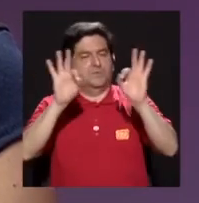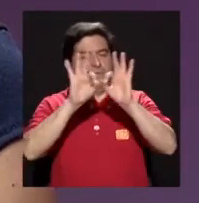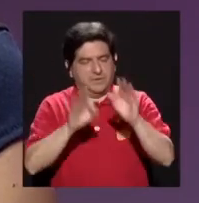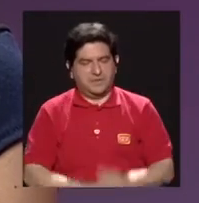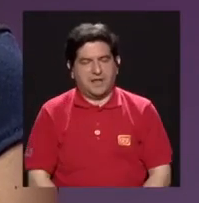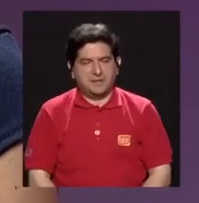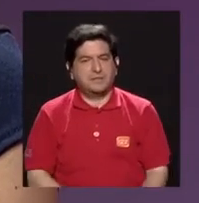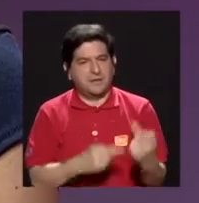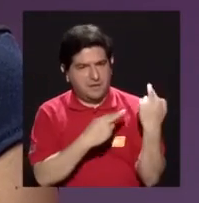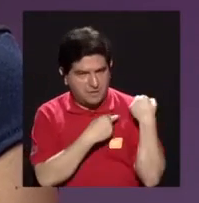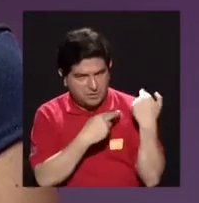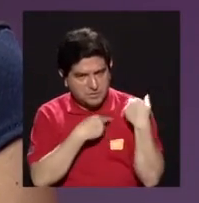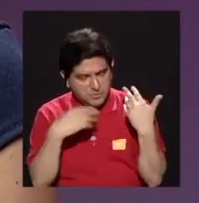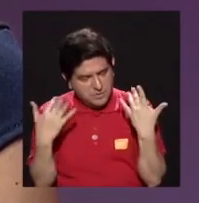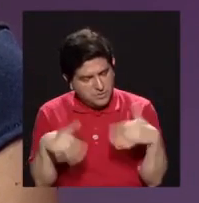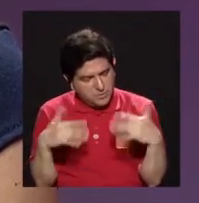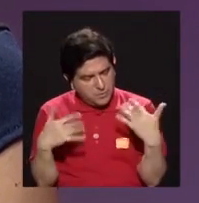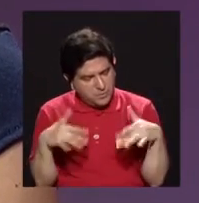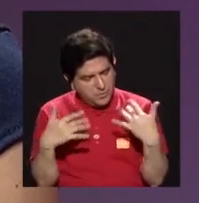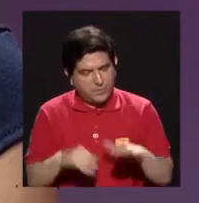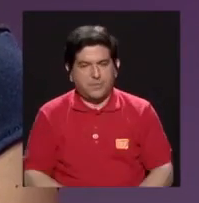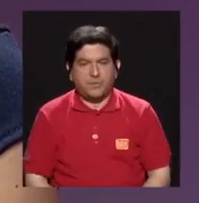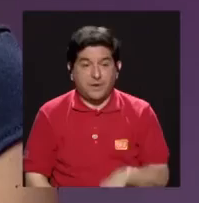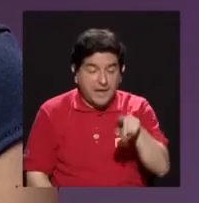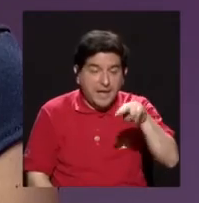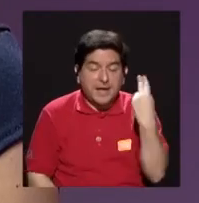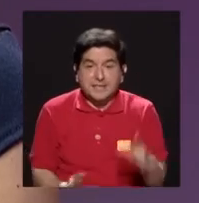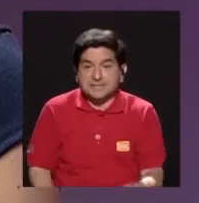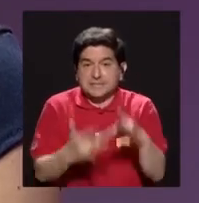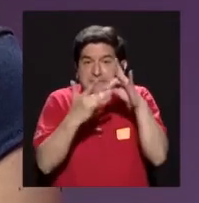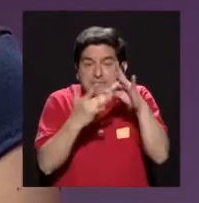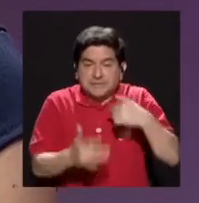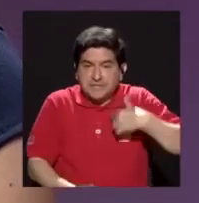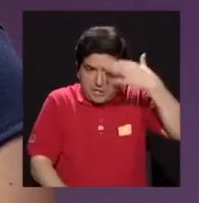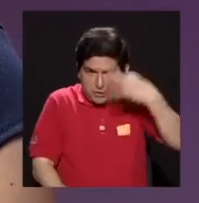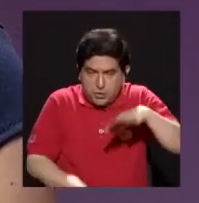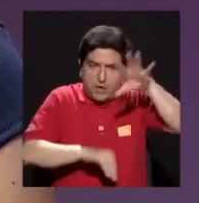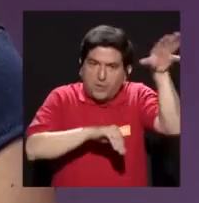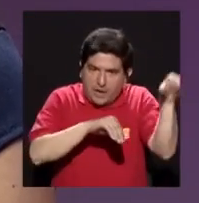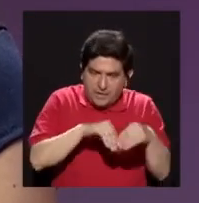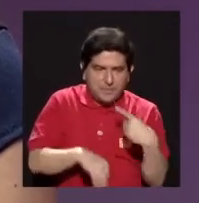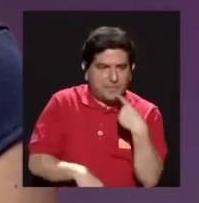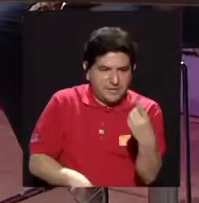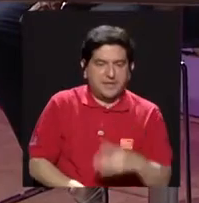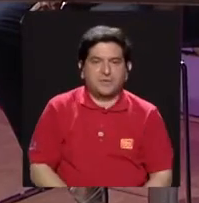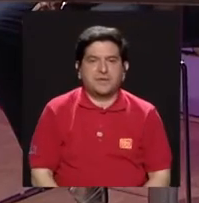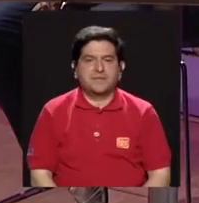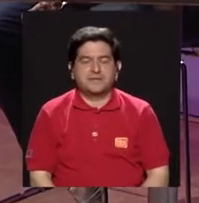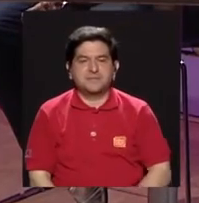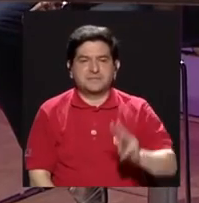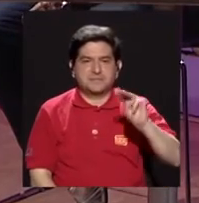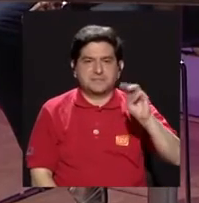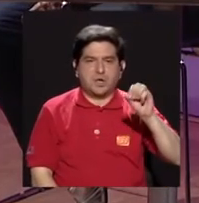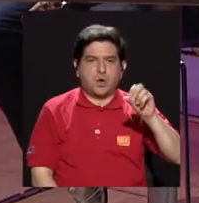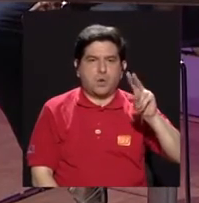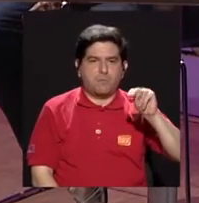una responsabilidad enorme. En esta noticia en particular, yo creo que además de lo que menciona Montserrat, de que hay una tendencia a informar desde